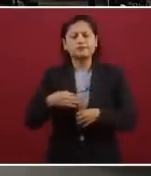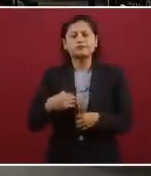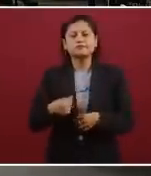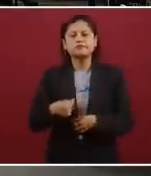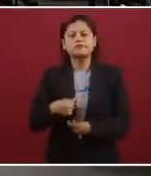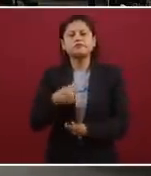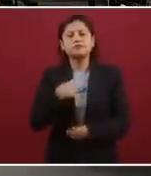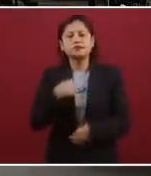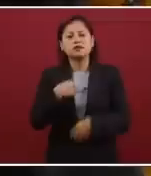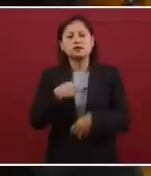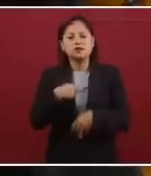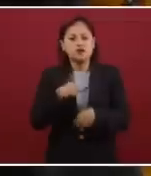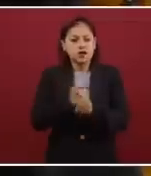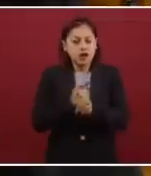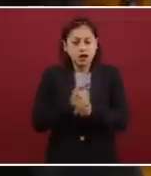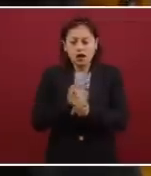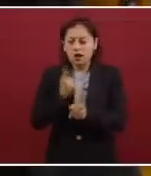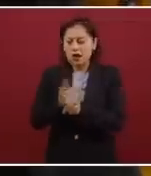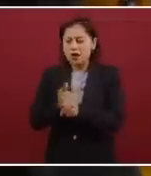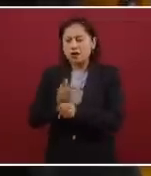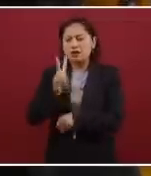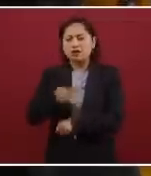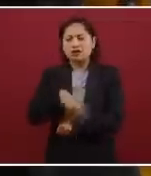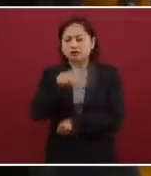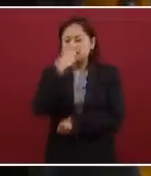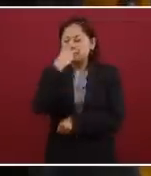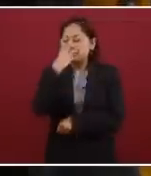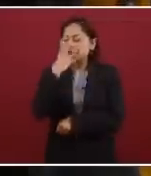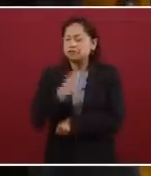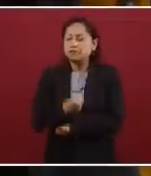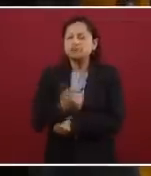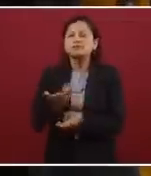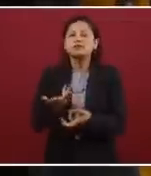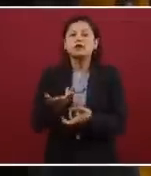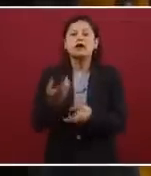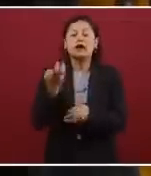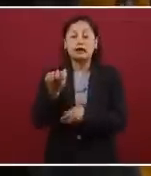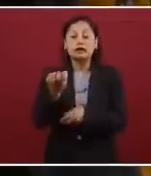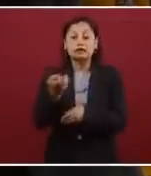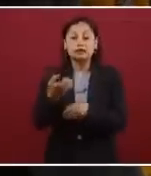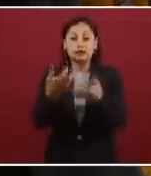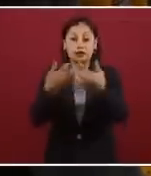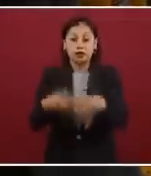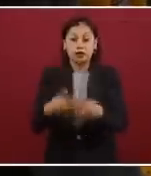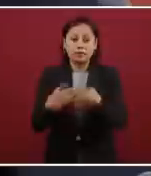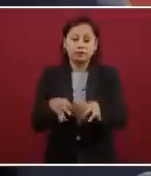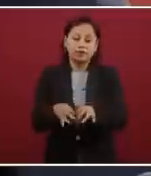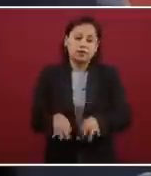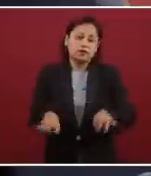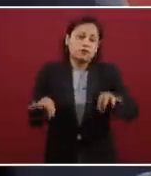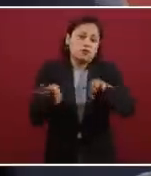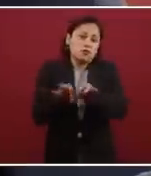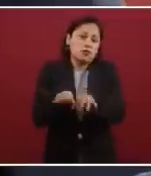No sé si se lo han comentado. Es un sector muy importante para el país que encierra alrededor